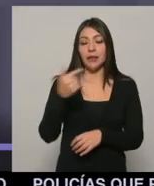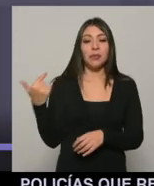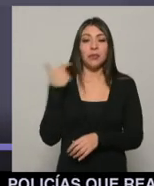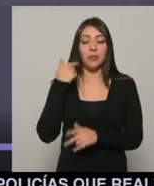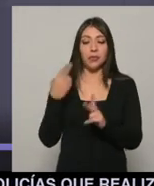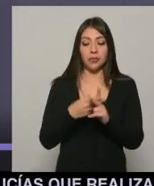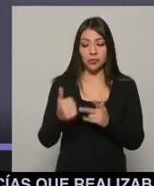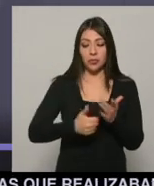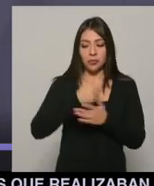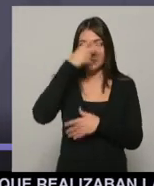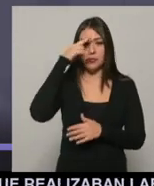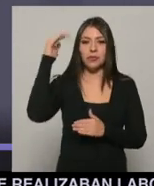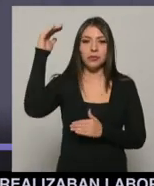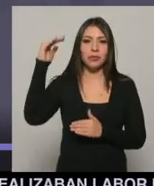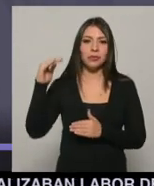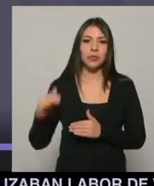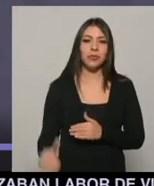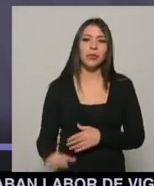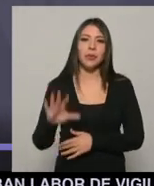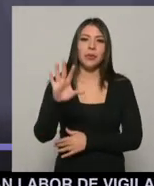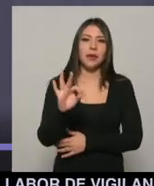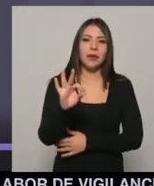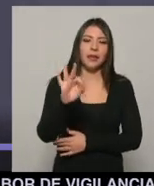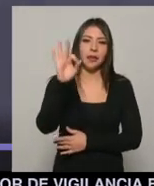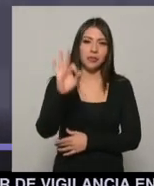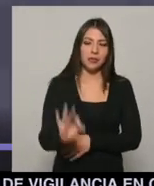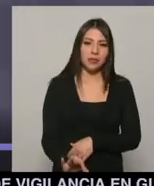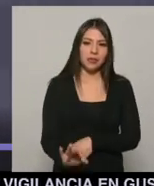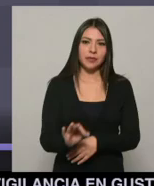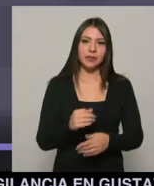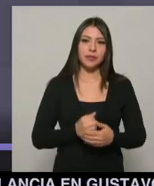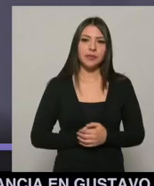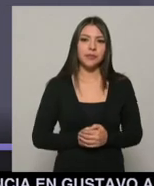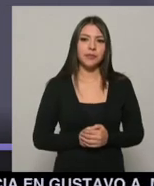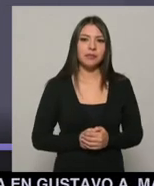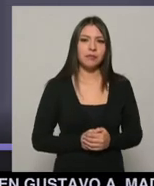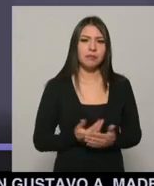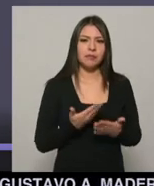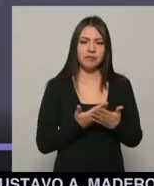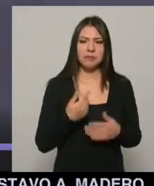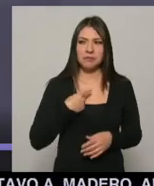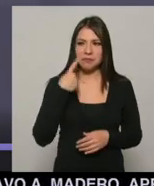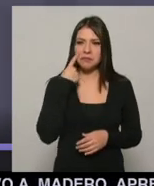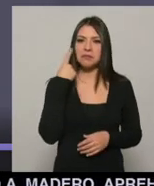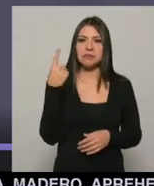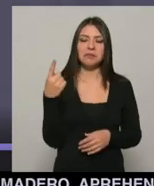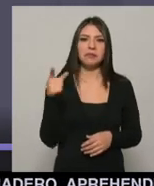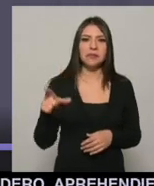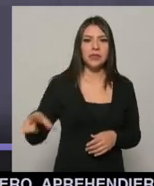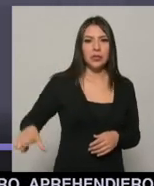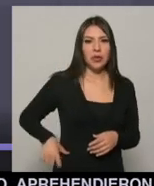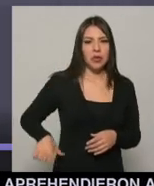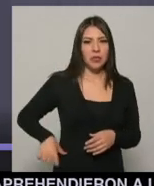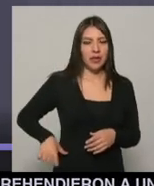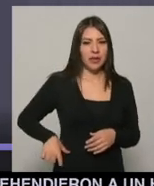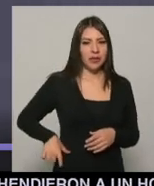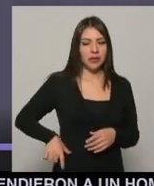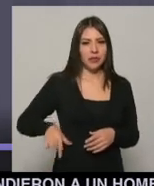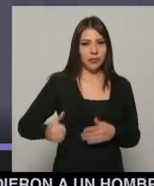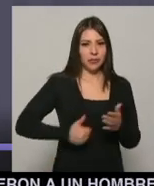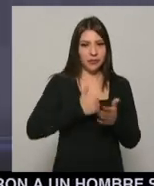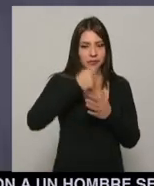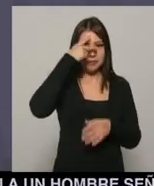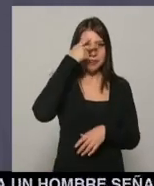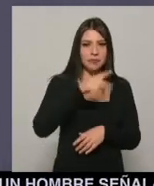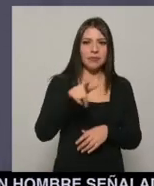capital del país ha bajado casi 40%. Entonces, yo veo que aquí el gobierno de la ciudad está haciendo un juego de